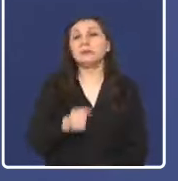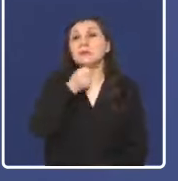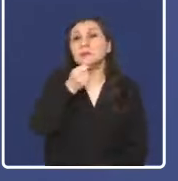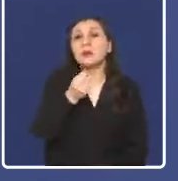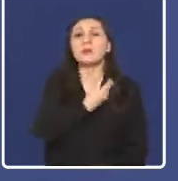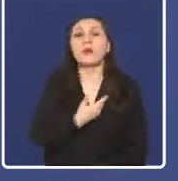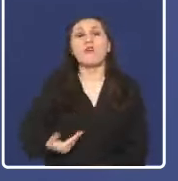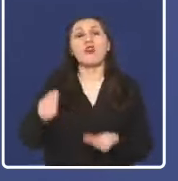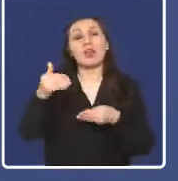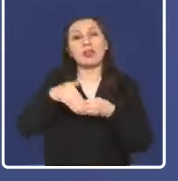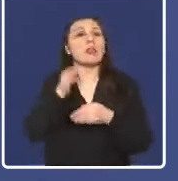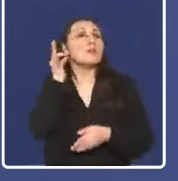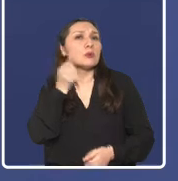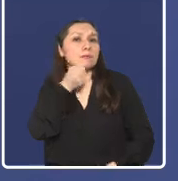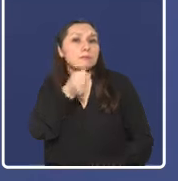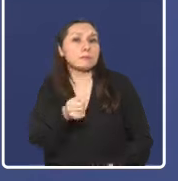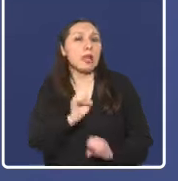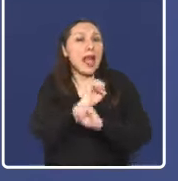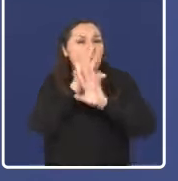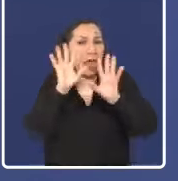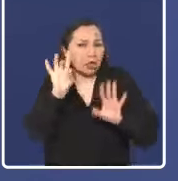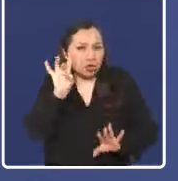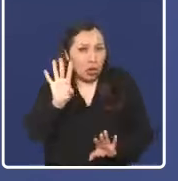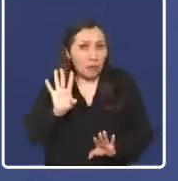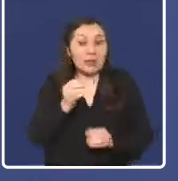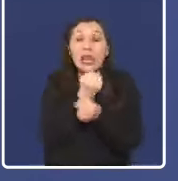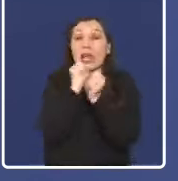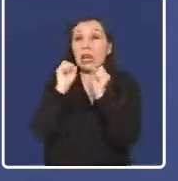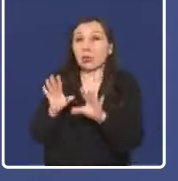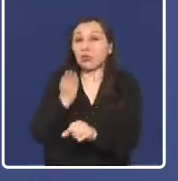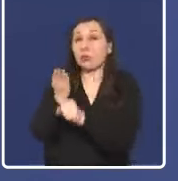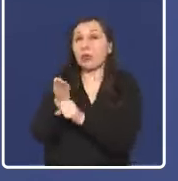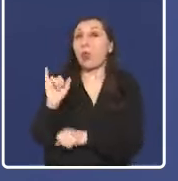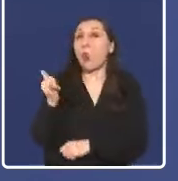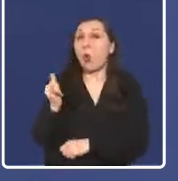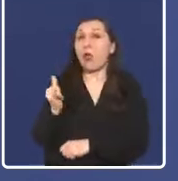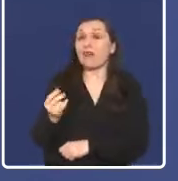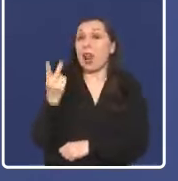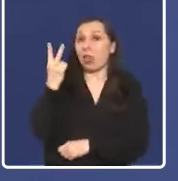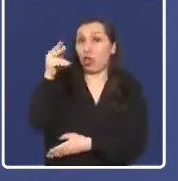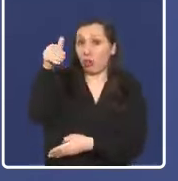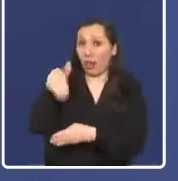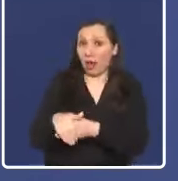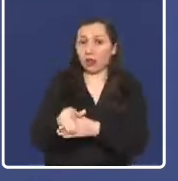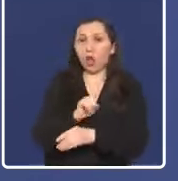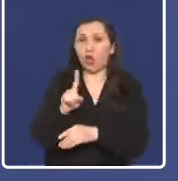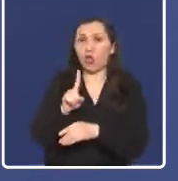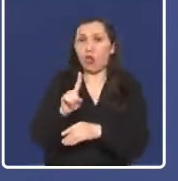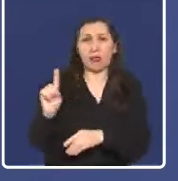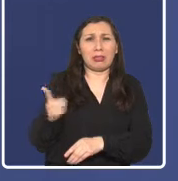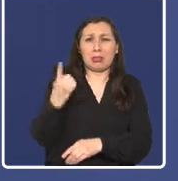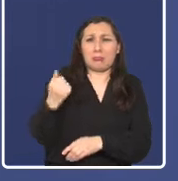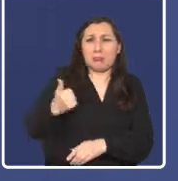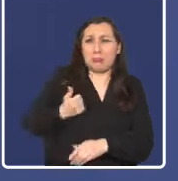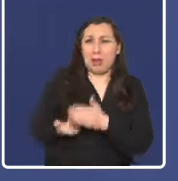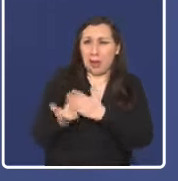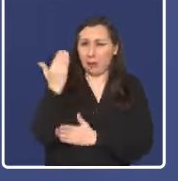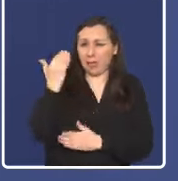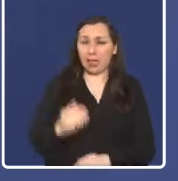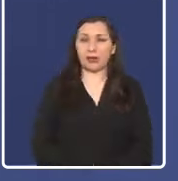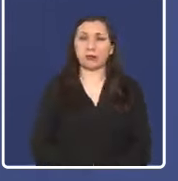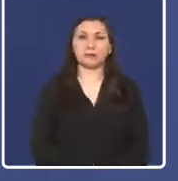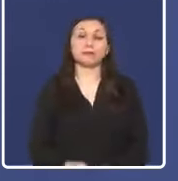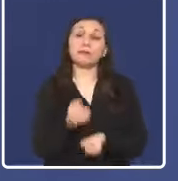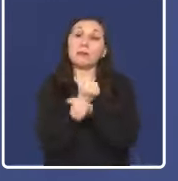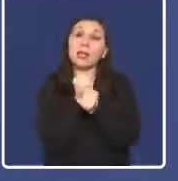Presidente, buenas tardes. Solo para aclarar entonces, esta renuncia usted se la pide el jueves a las 2 de la tarde y y no a primera hora.